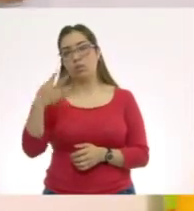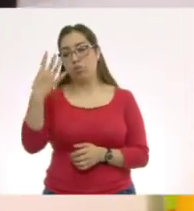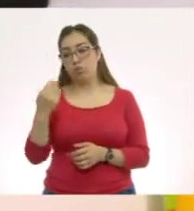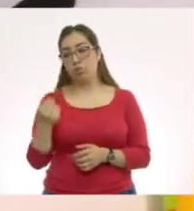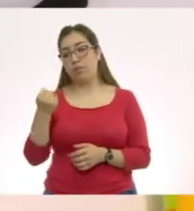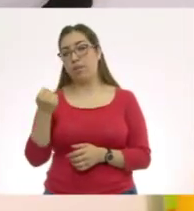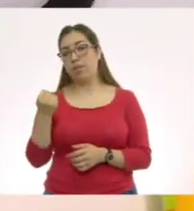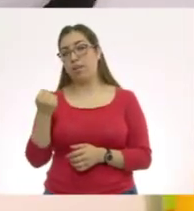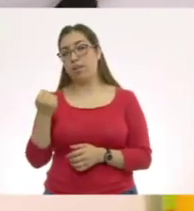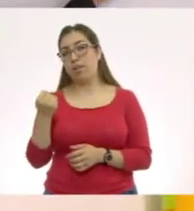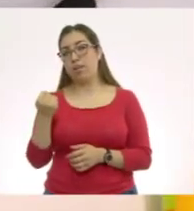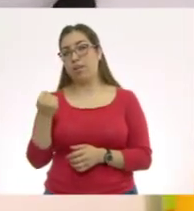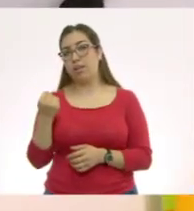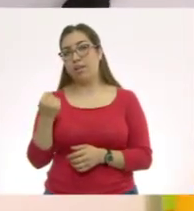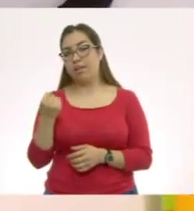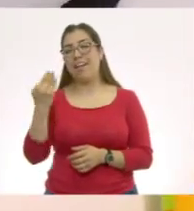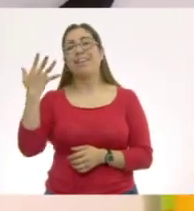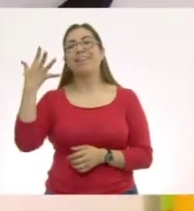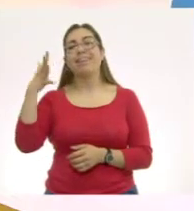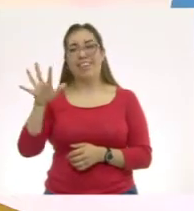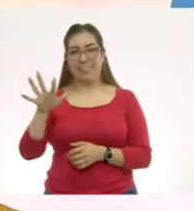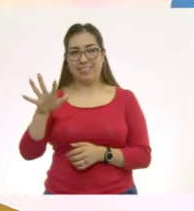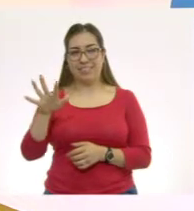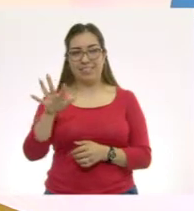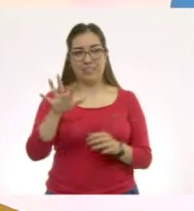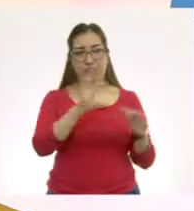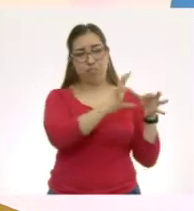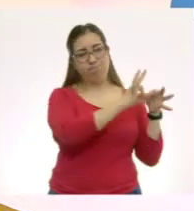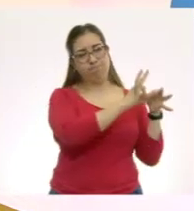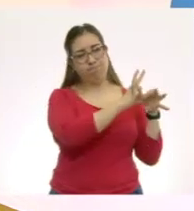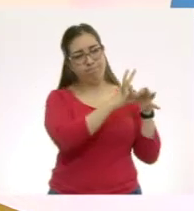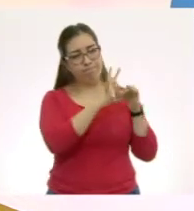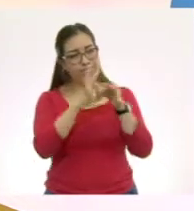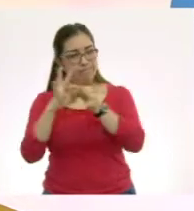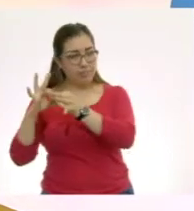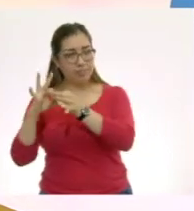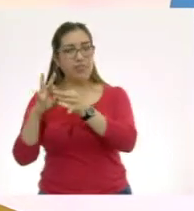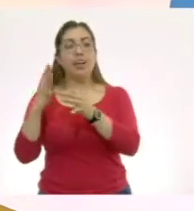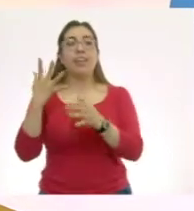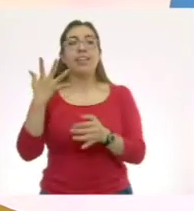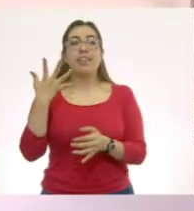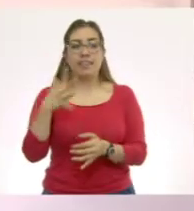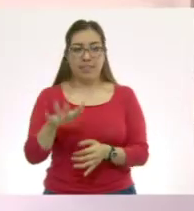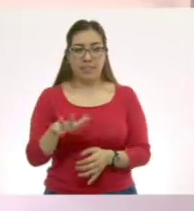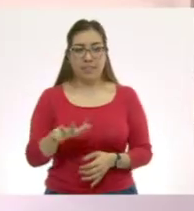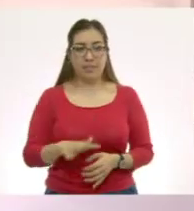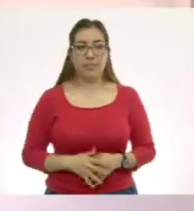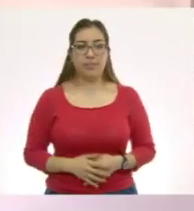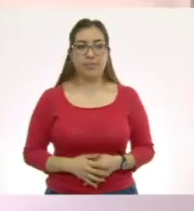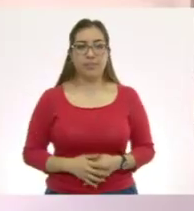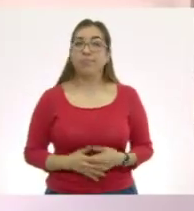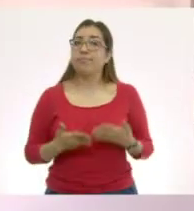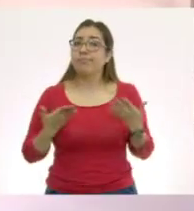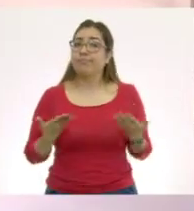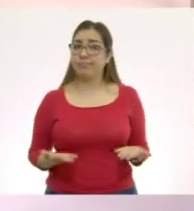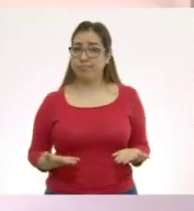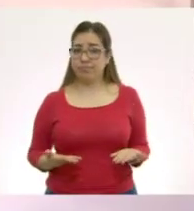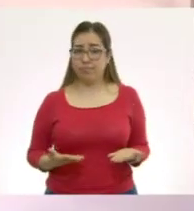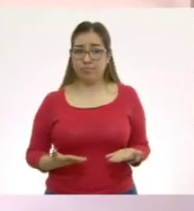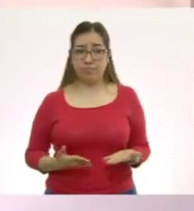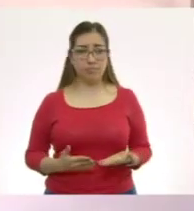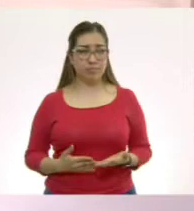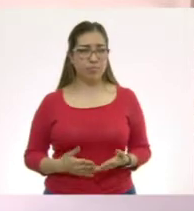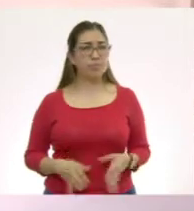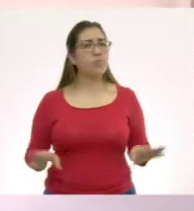8, 9. Y uno más. Ahí están. 10. Muy bien. Ahora, vamos